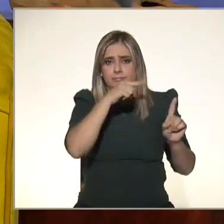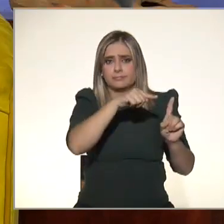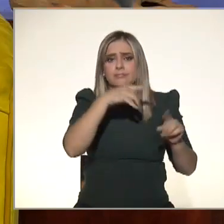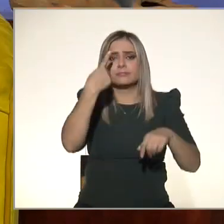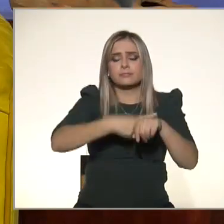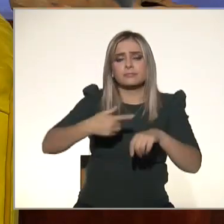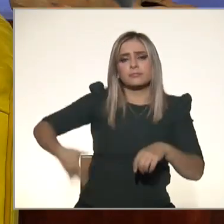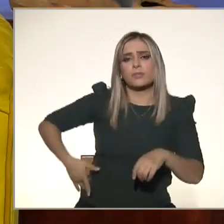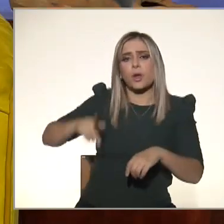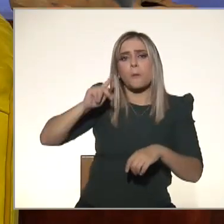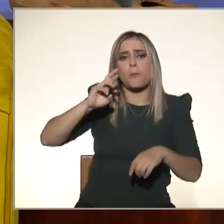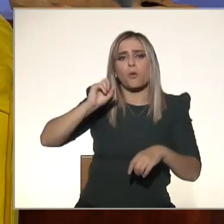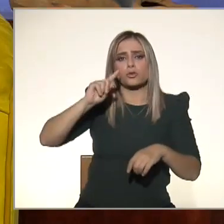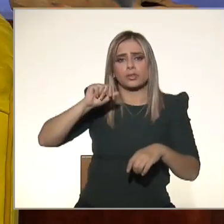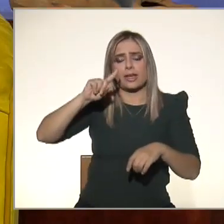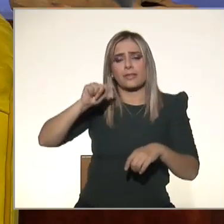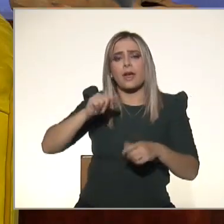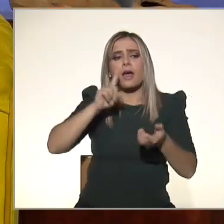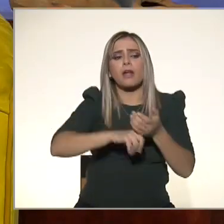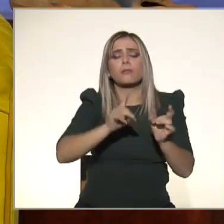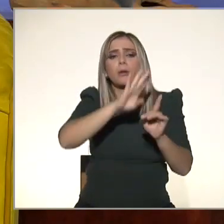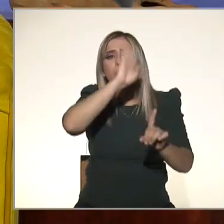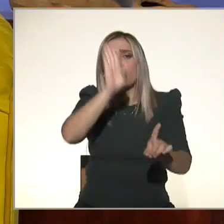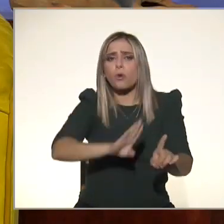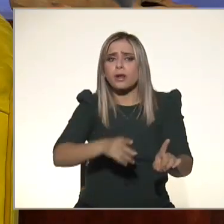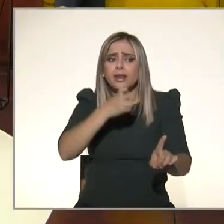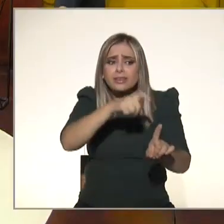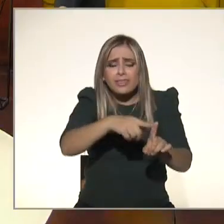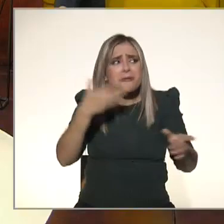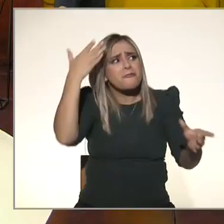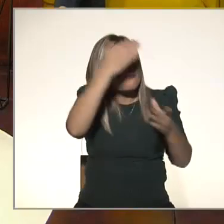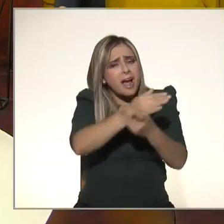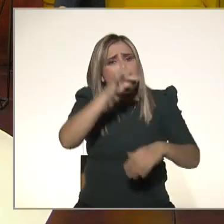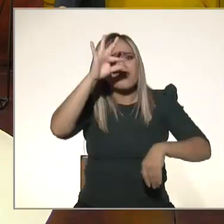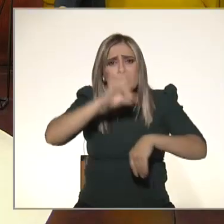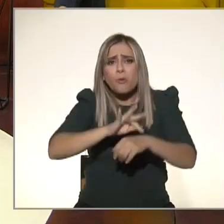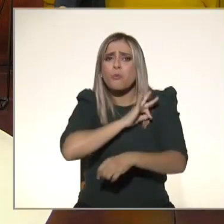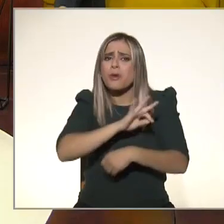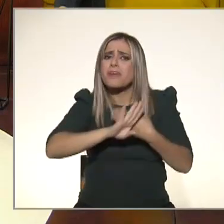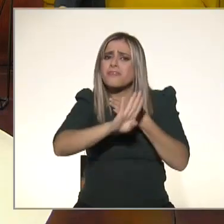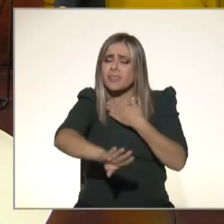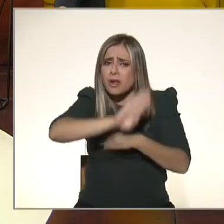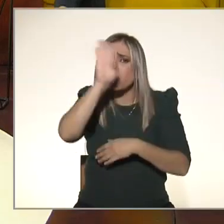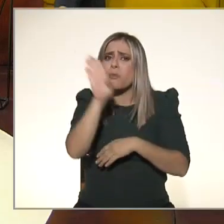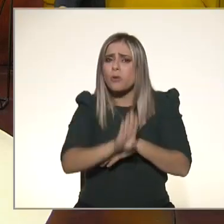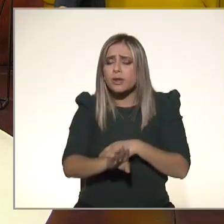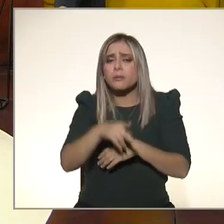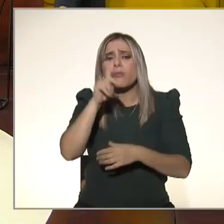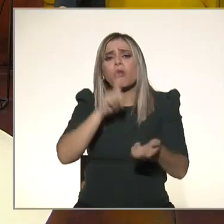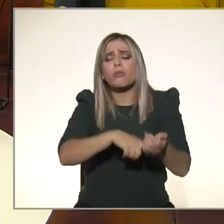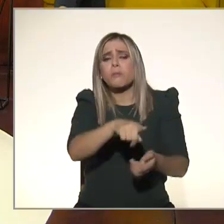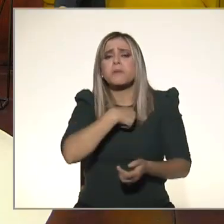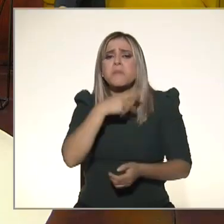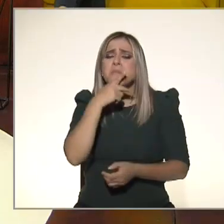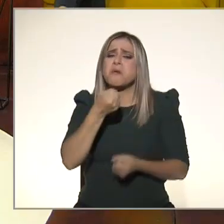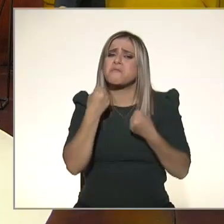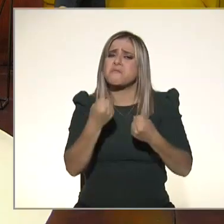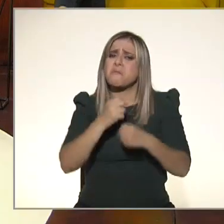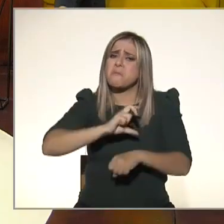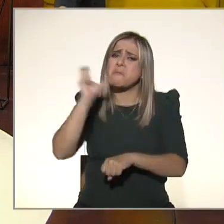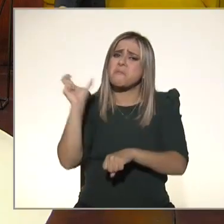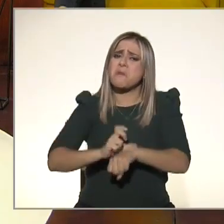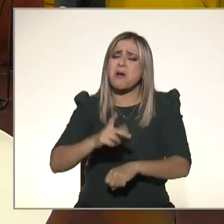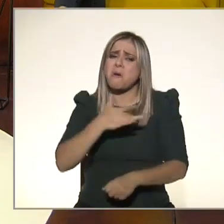es perfectamente prevenible. Él era un hombre muy rudo, casi no nos acariciaba y nunca decía lo que le